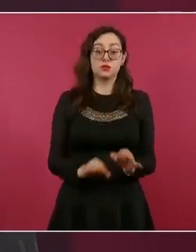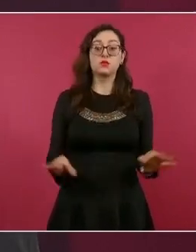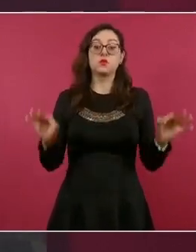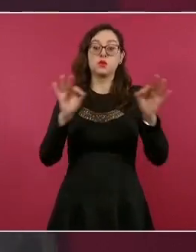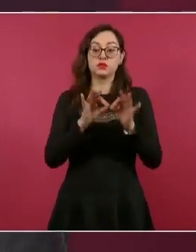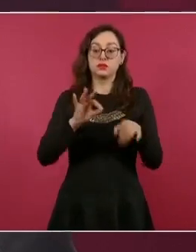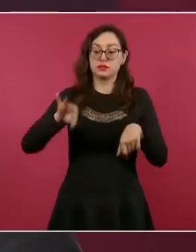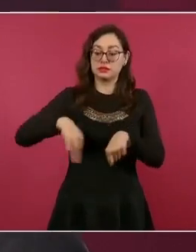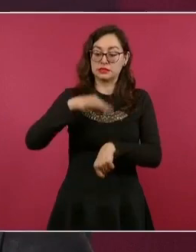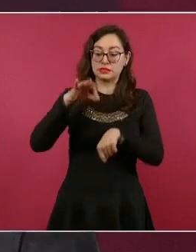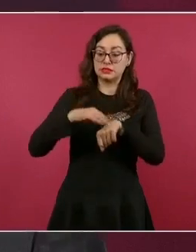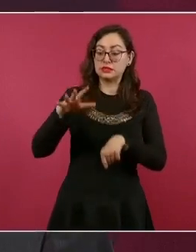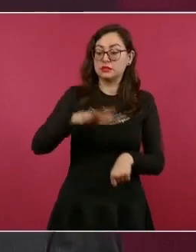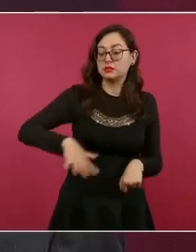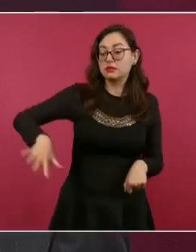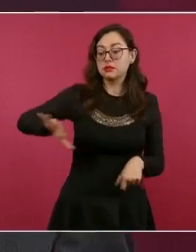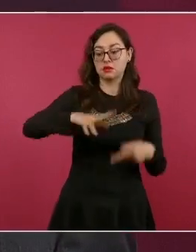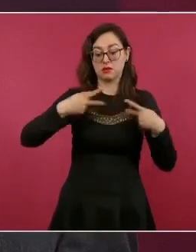como siempre,